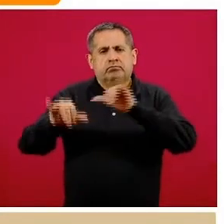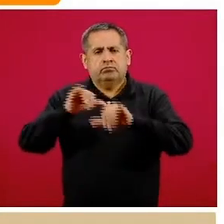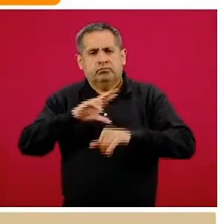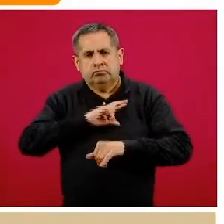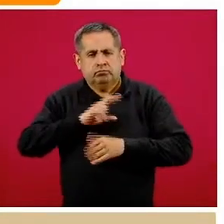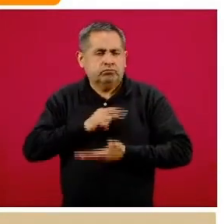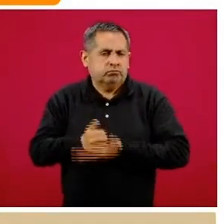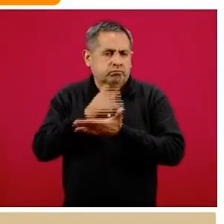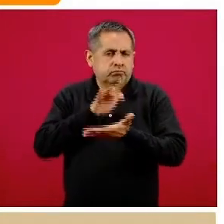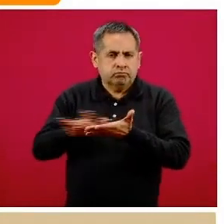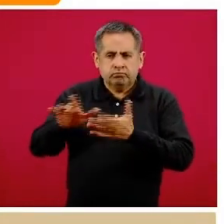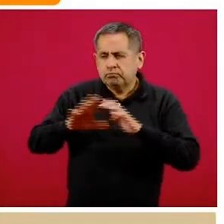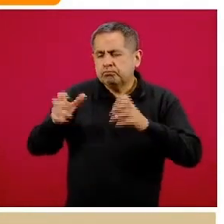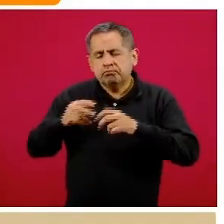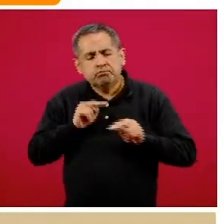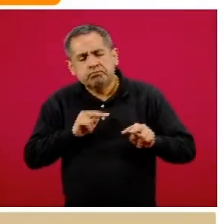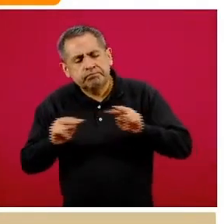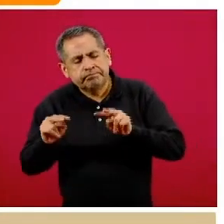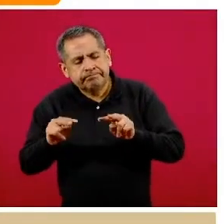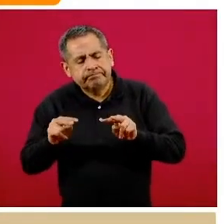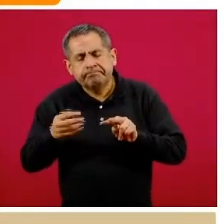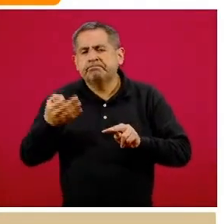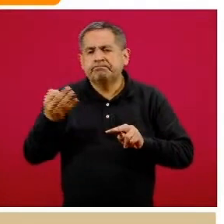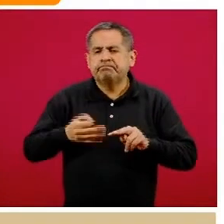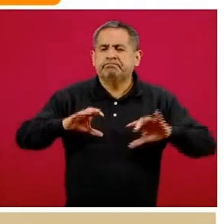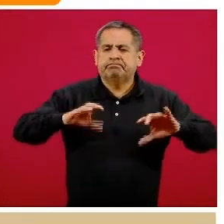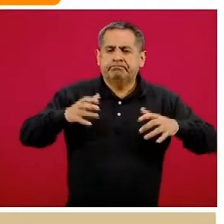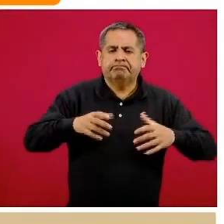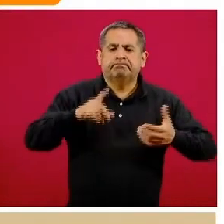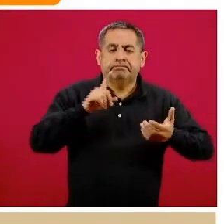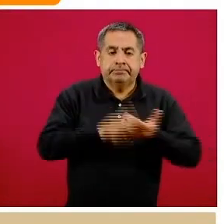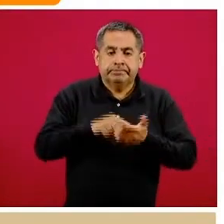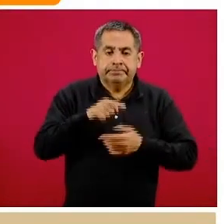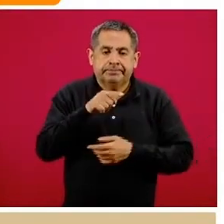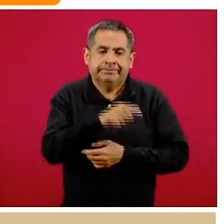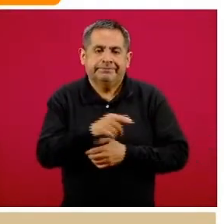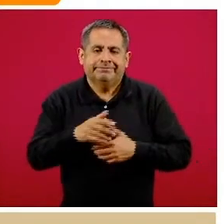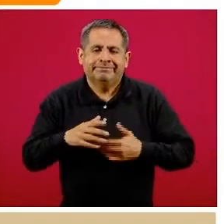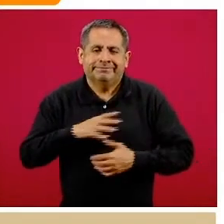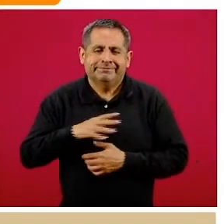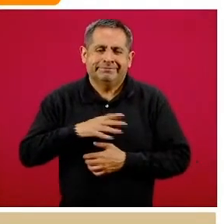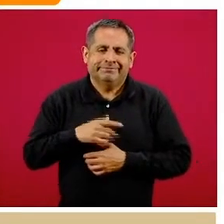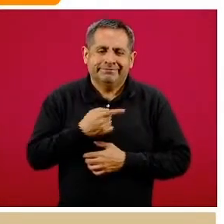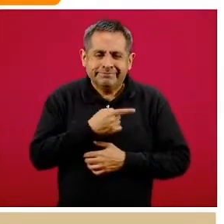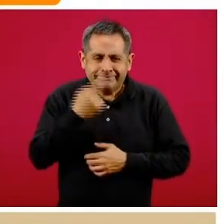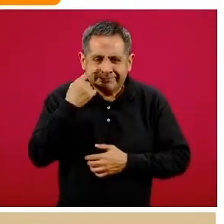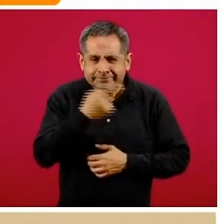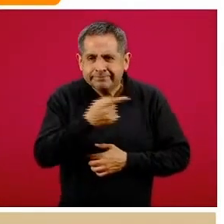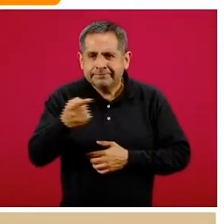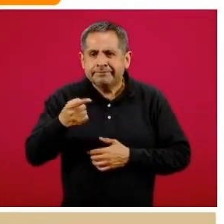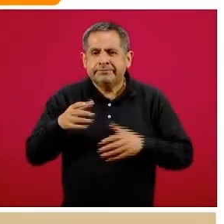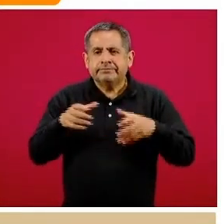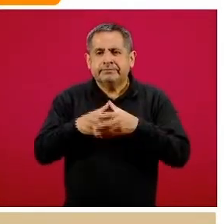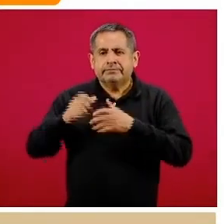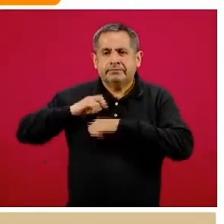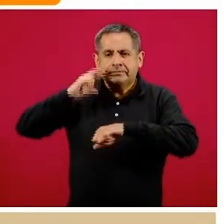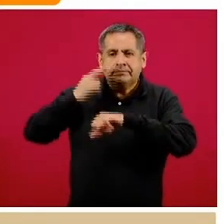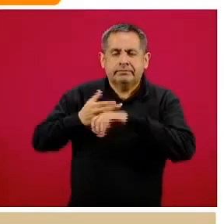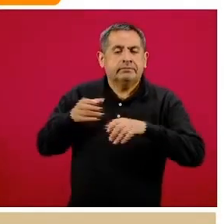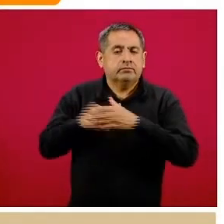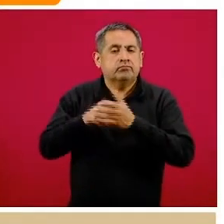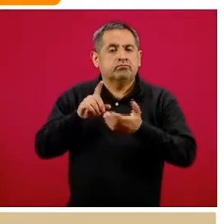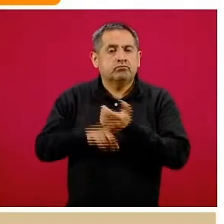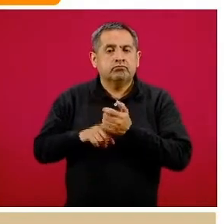de apoyo a la vigilancia epidemiológica que conforman esta red nacional de laboratorios de salud pública que coordina el Instituto de Diagnóstico